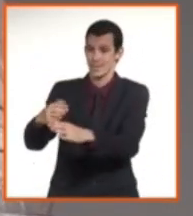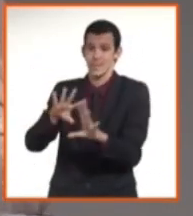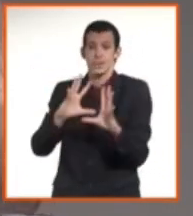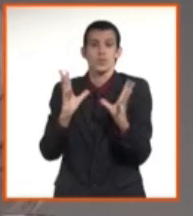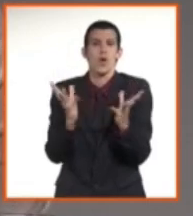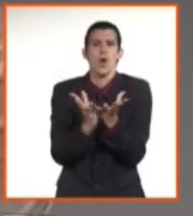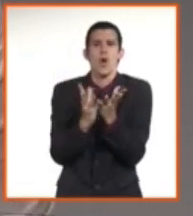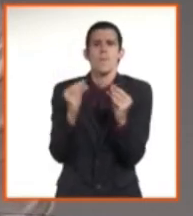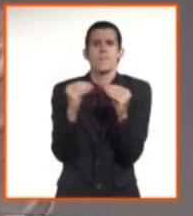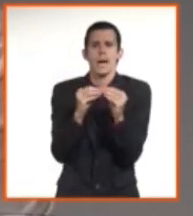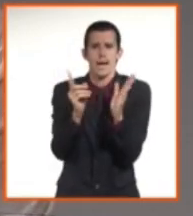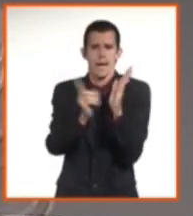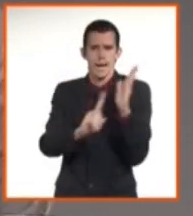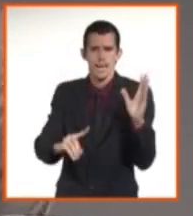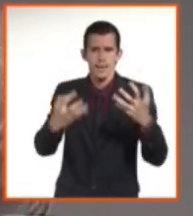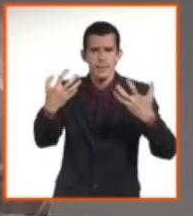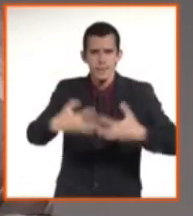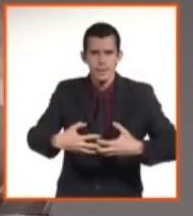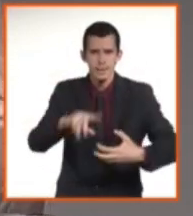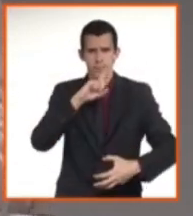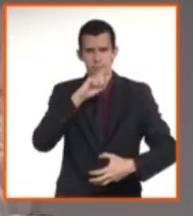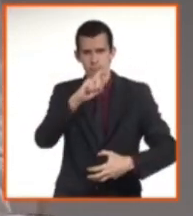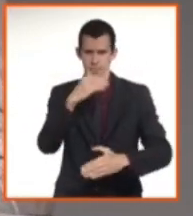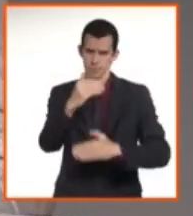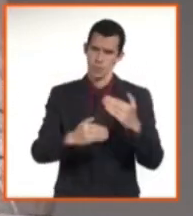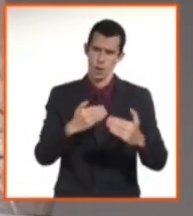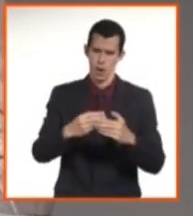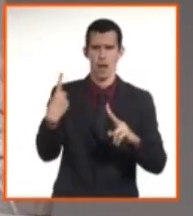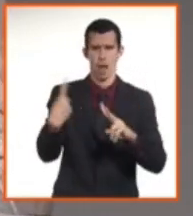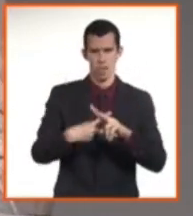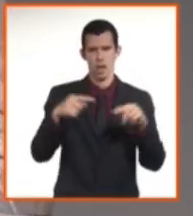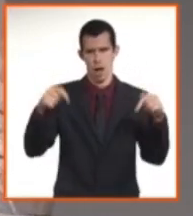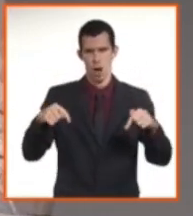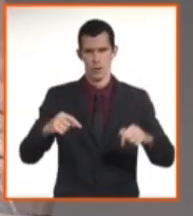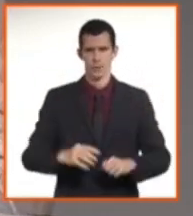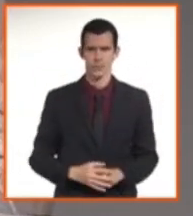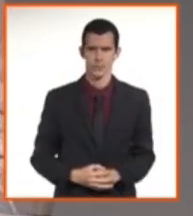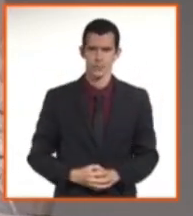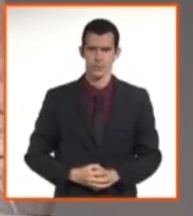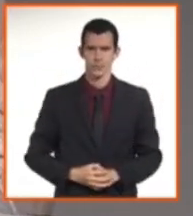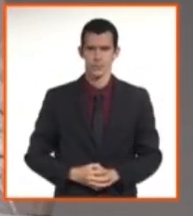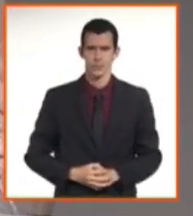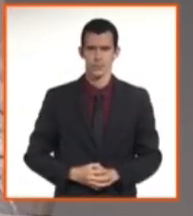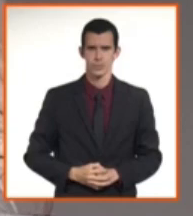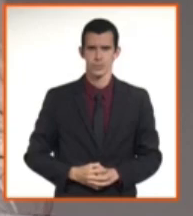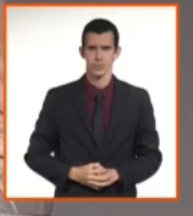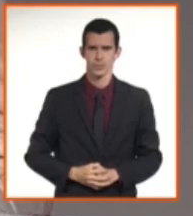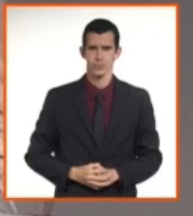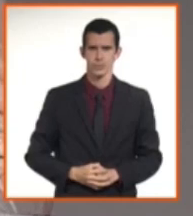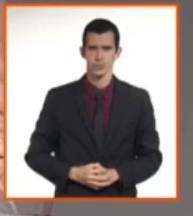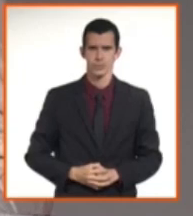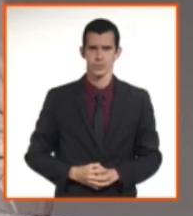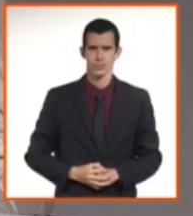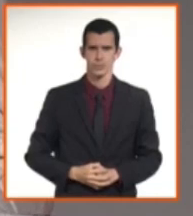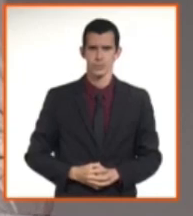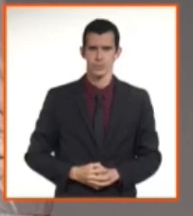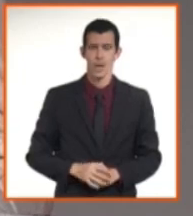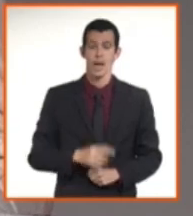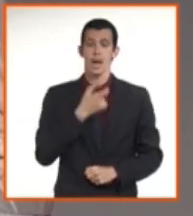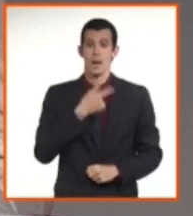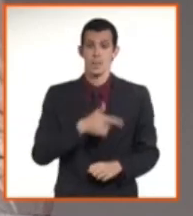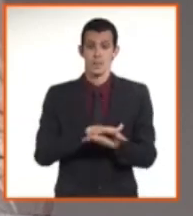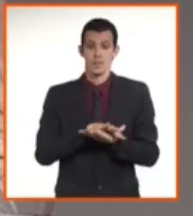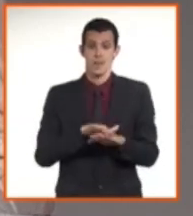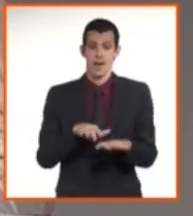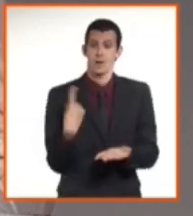circuito a la hora de venir, de conectar la corriente, a la hora de restablecer el servicio nuevamente a los clientes, hay